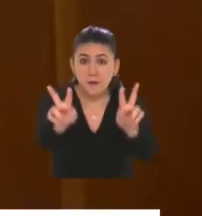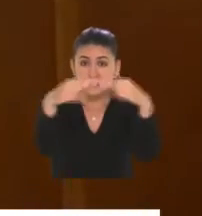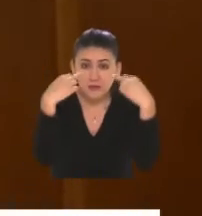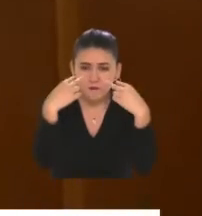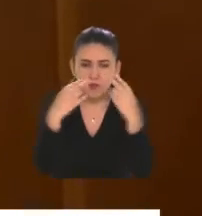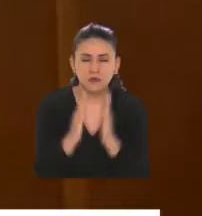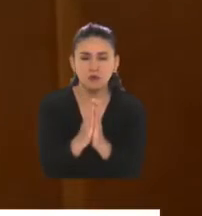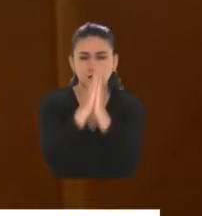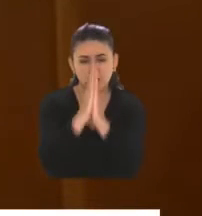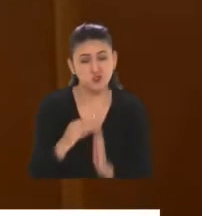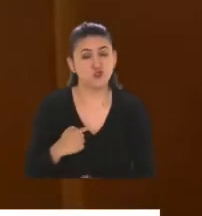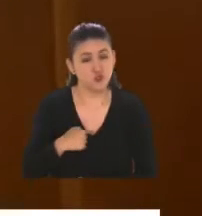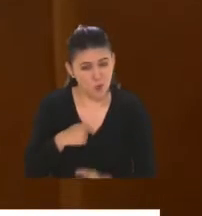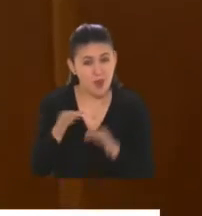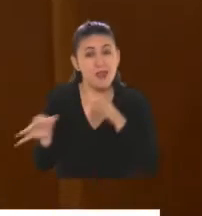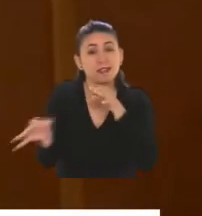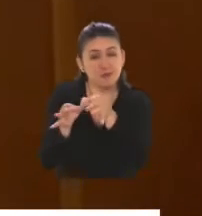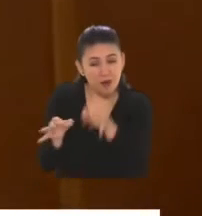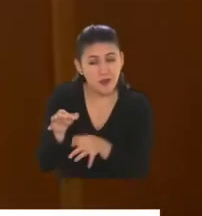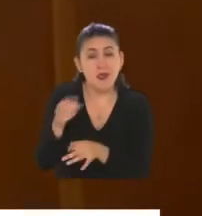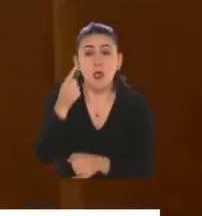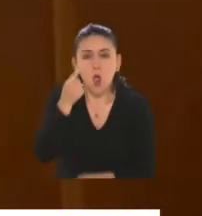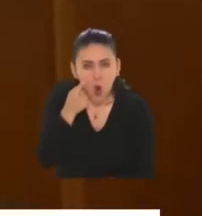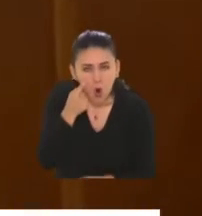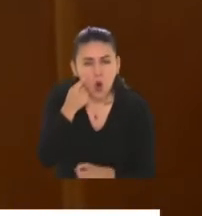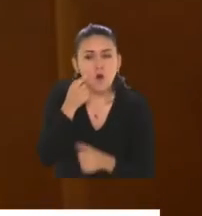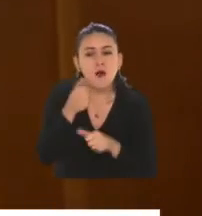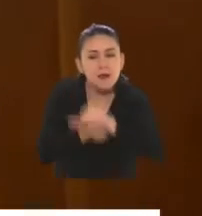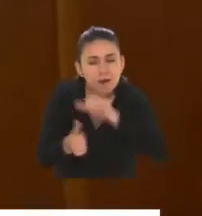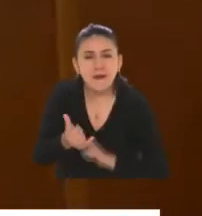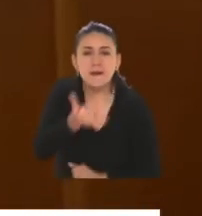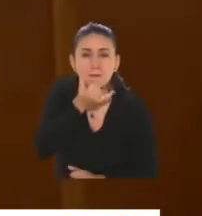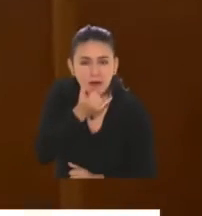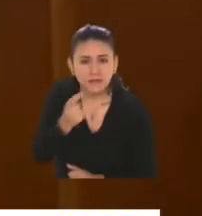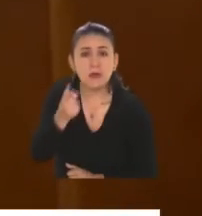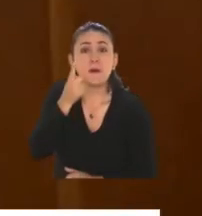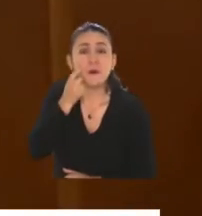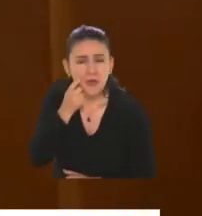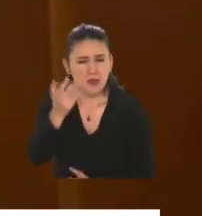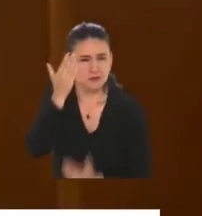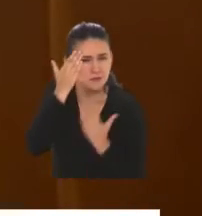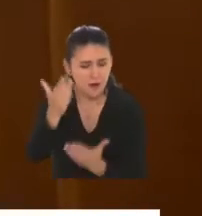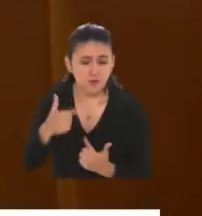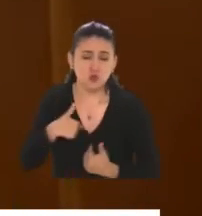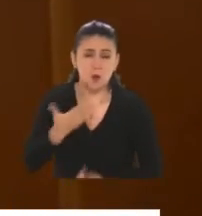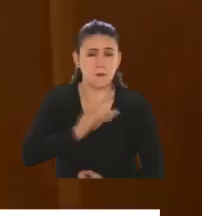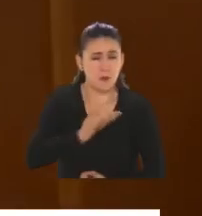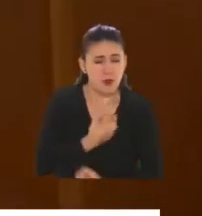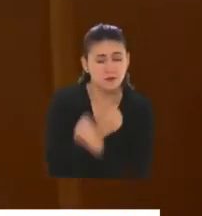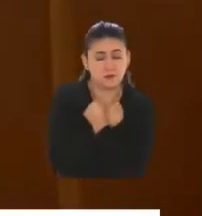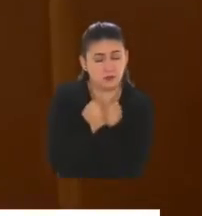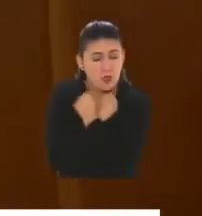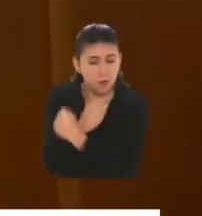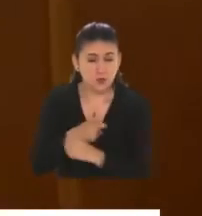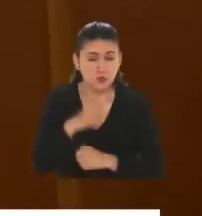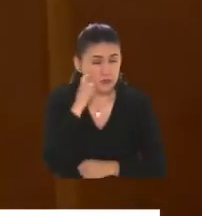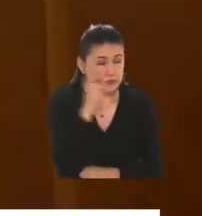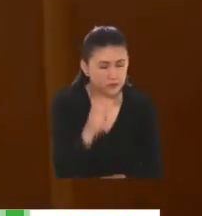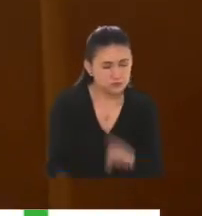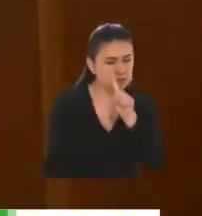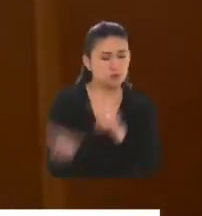dije, le expliqué a lo que ella entendía que era este proceso. Ella sabe que mami la ama y que va a luchar hasta el último momento por ella.